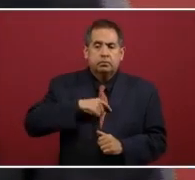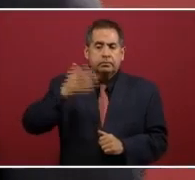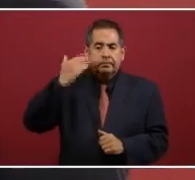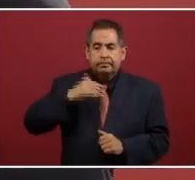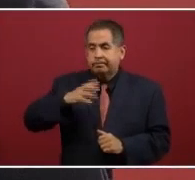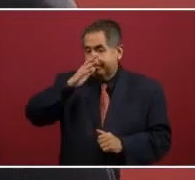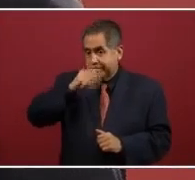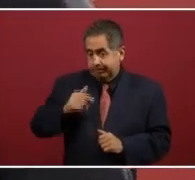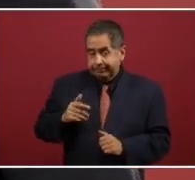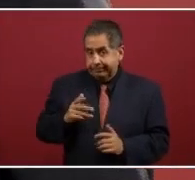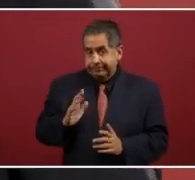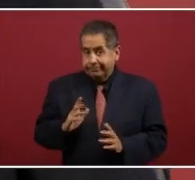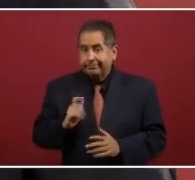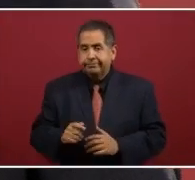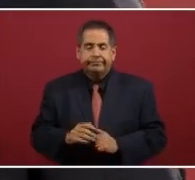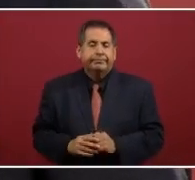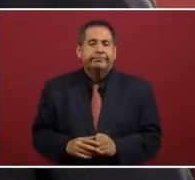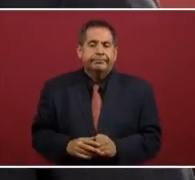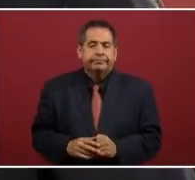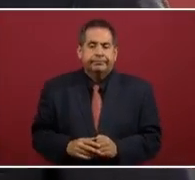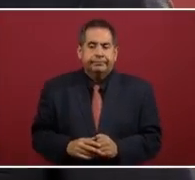podíamos